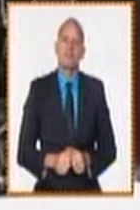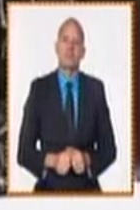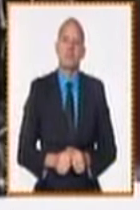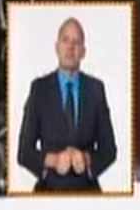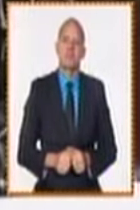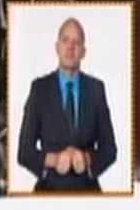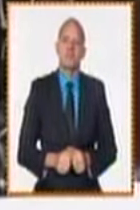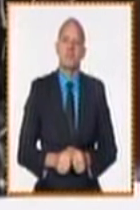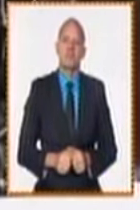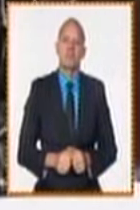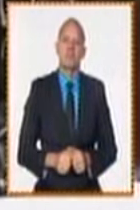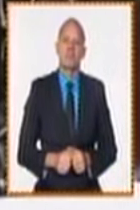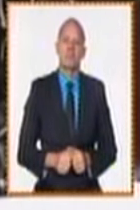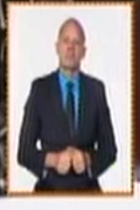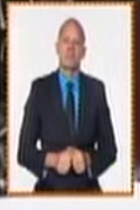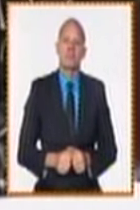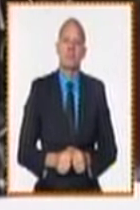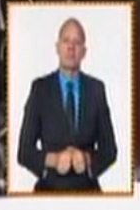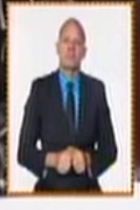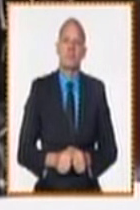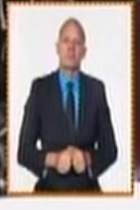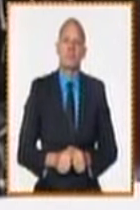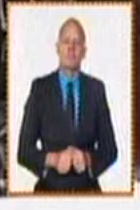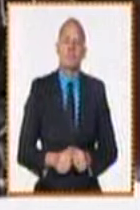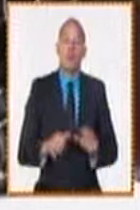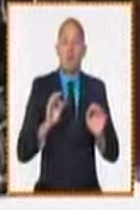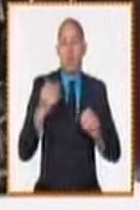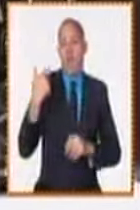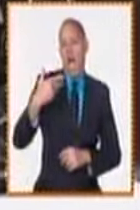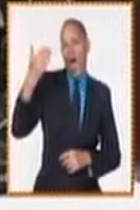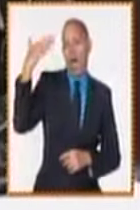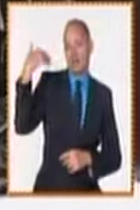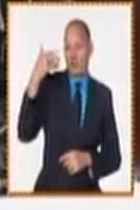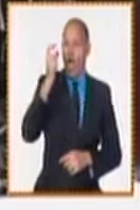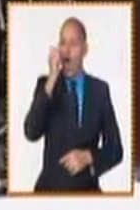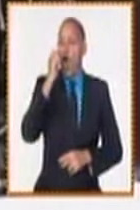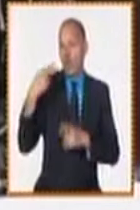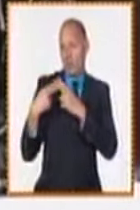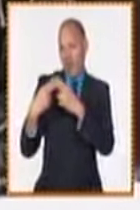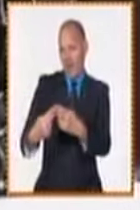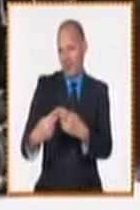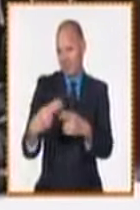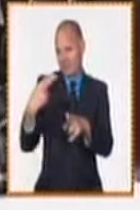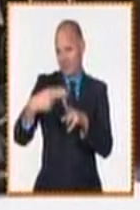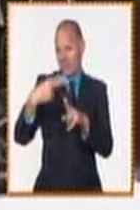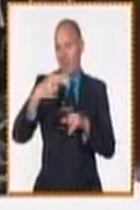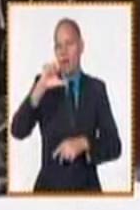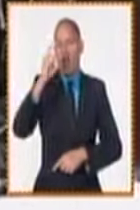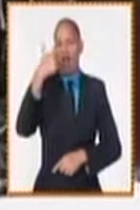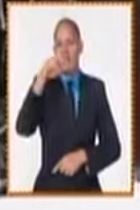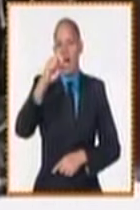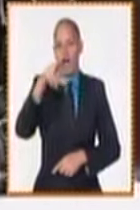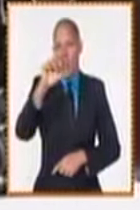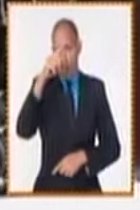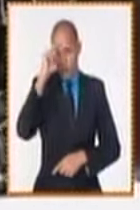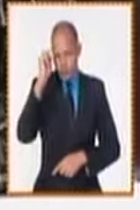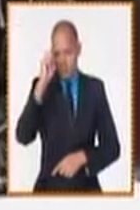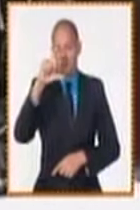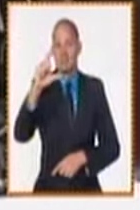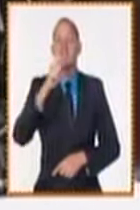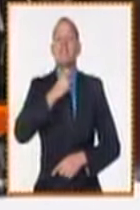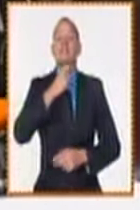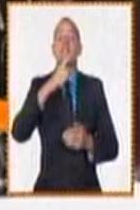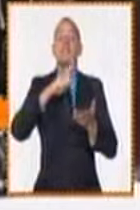las fuerzas patrullas que comandaba Carlos Manuel de Céspedes a 10 días del suceso fundacional que